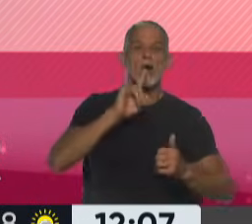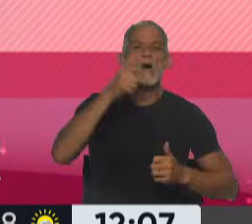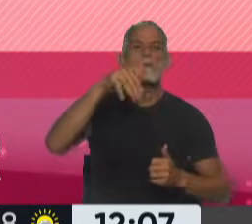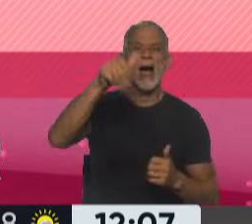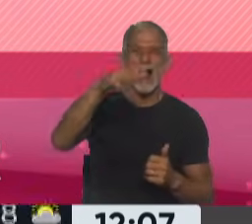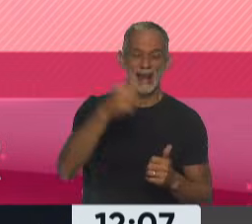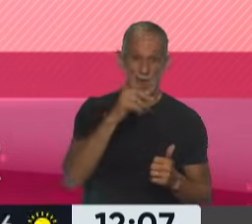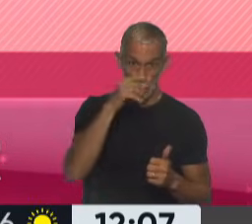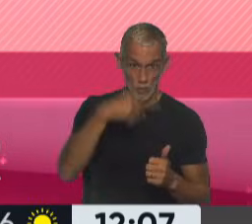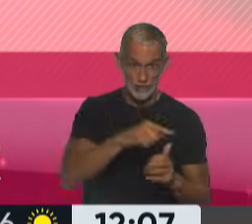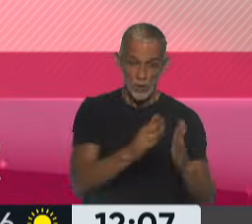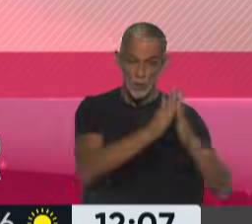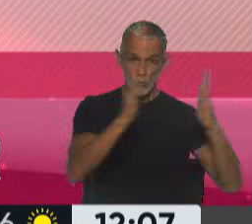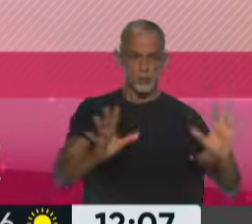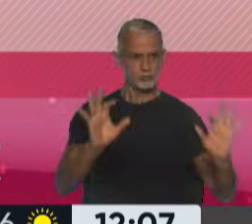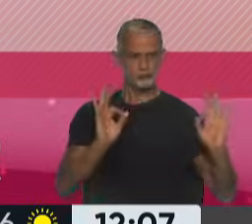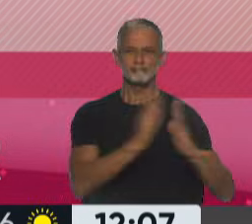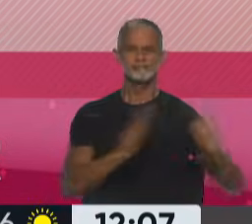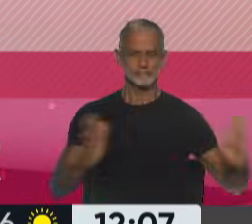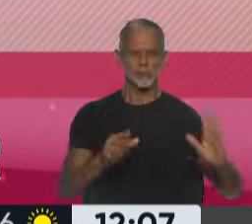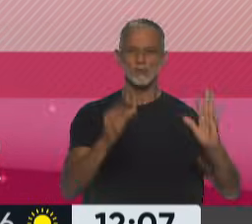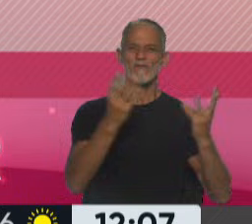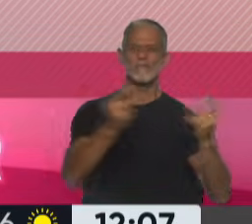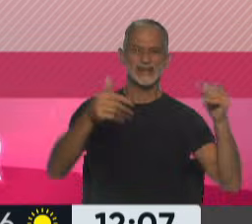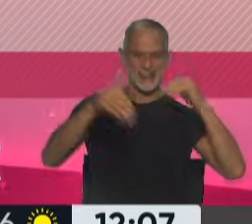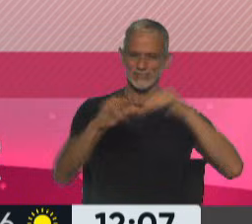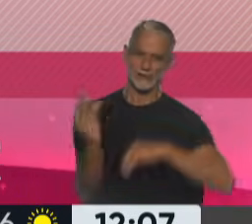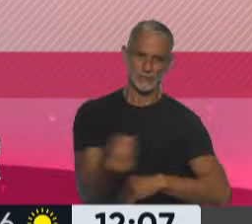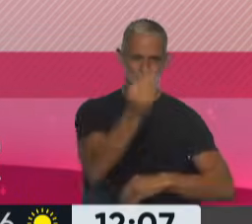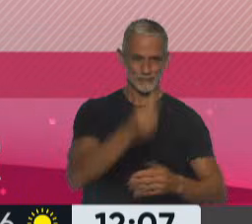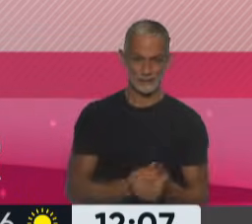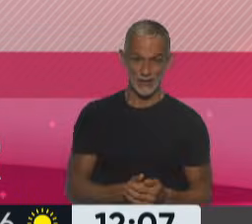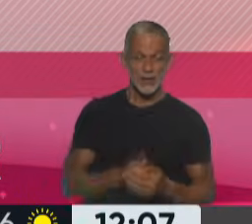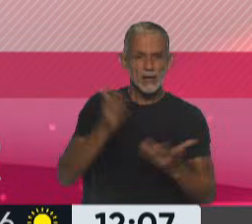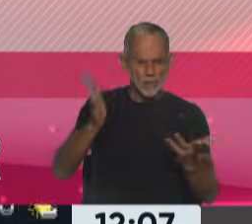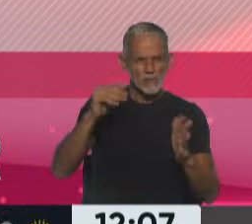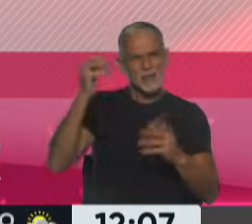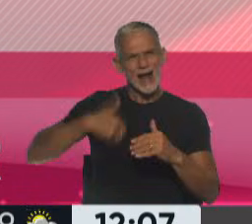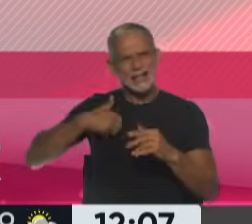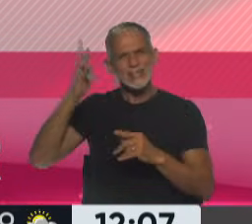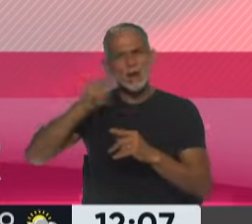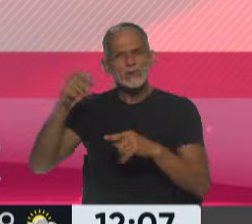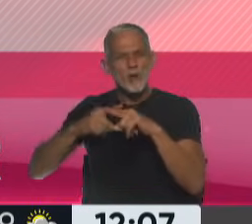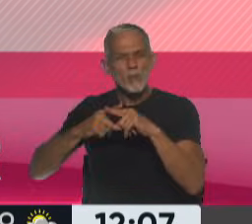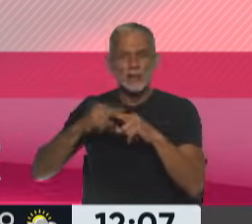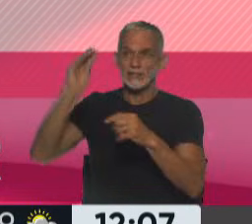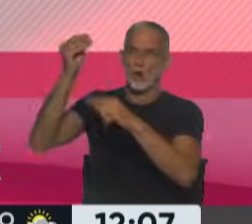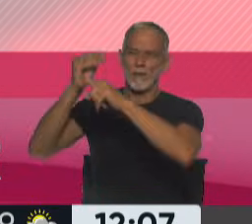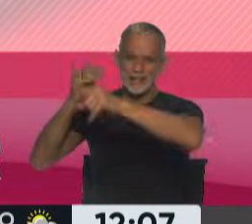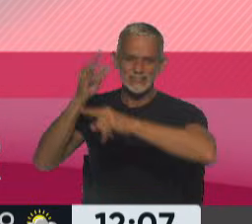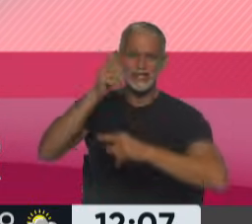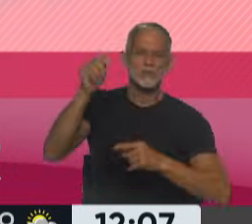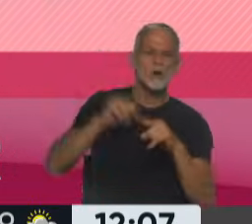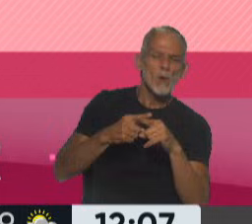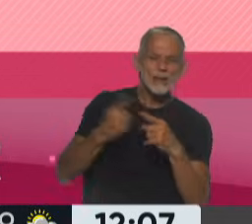el último que terminó su mandato. A ver, imaginar un juicio político en Argentina, imaginar un juicio político en Brasil, imaginar un juicio